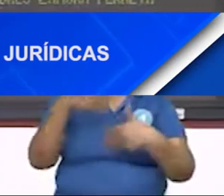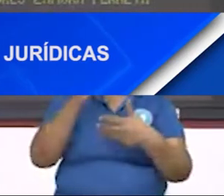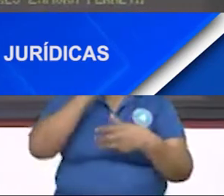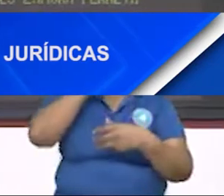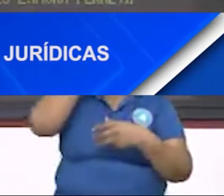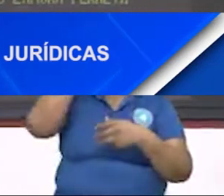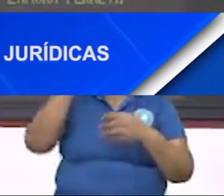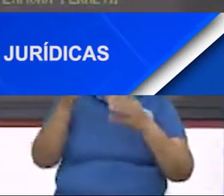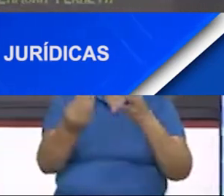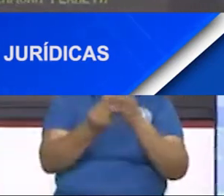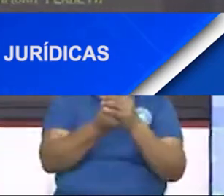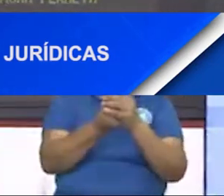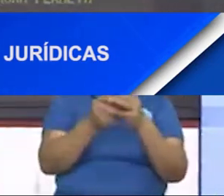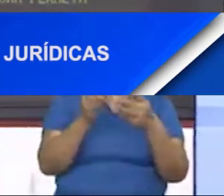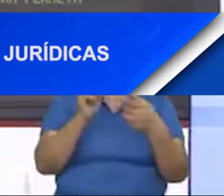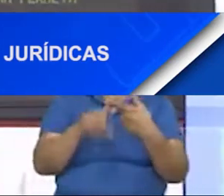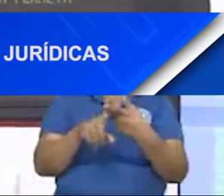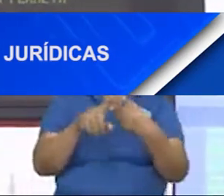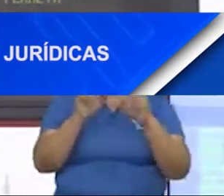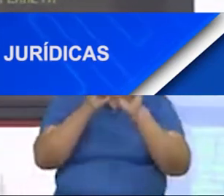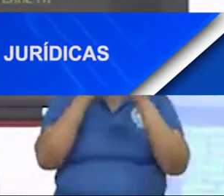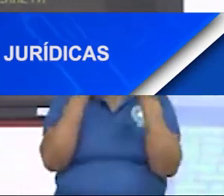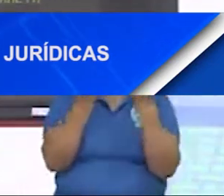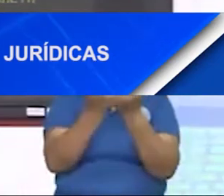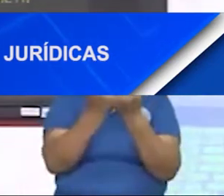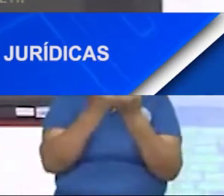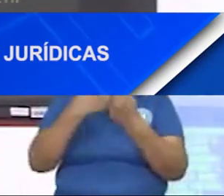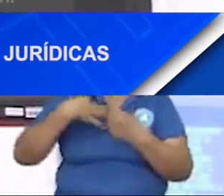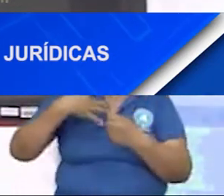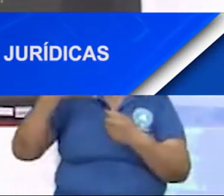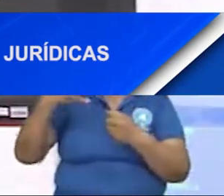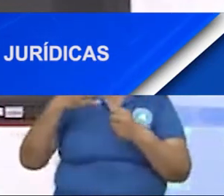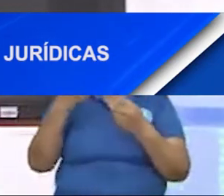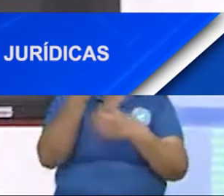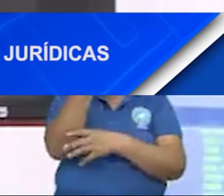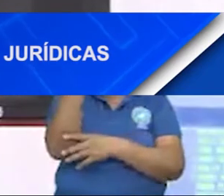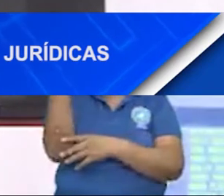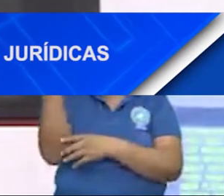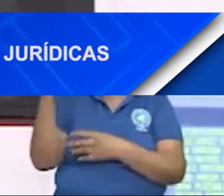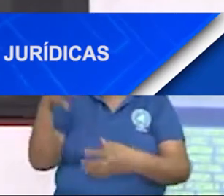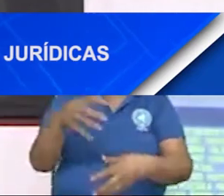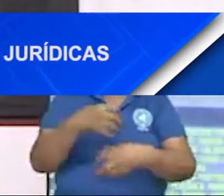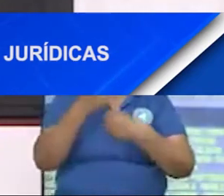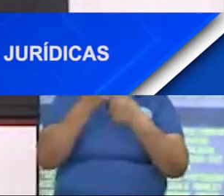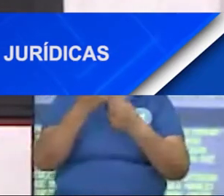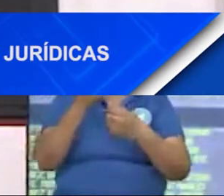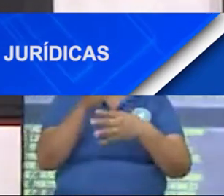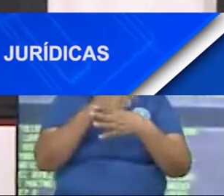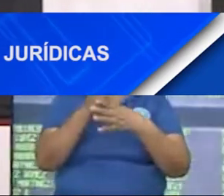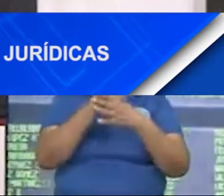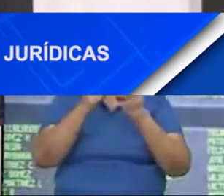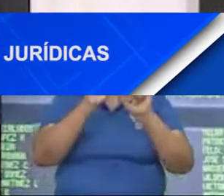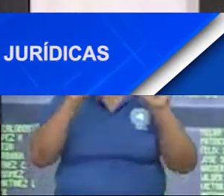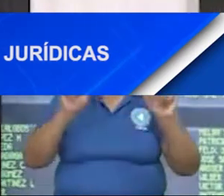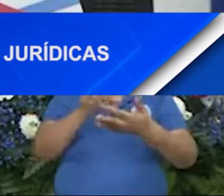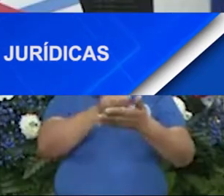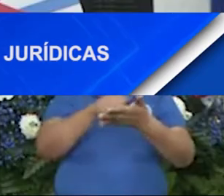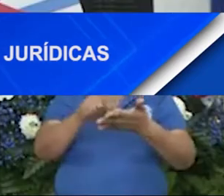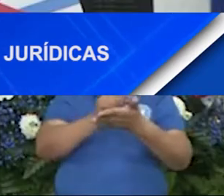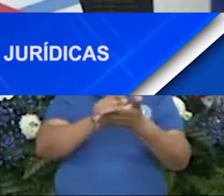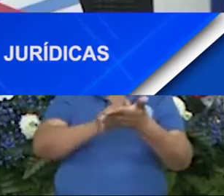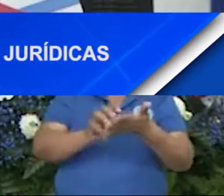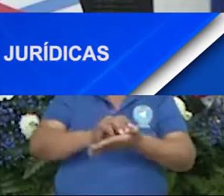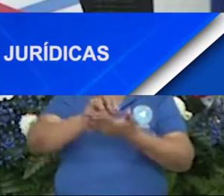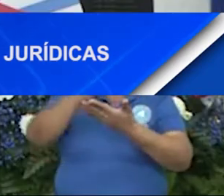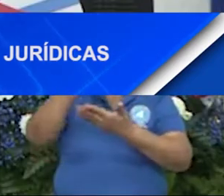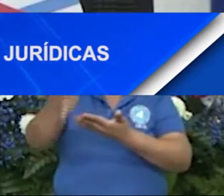legal de cada uno o quien haga las funciones de tal por medio de notificación escrita u otro medio